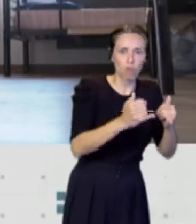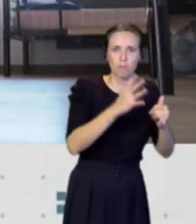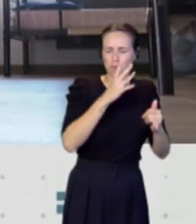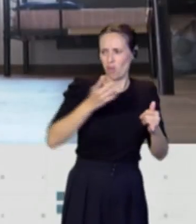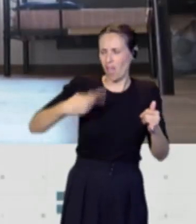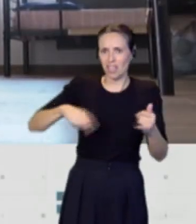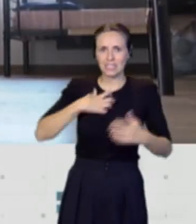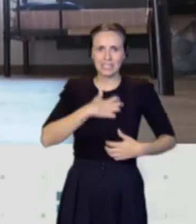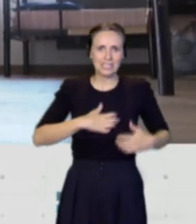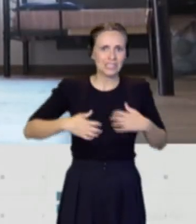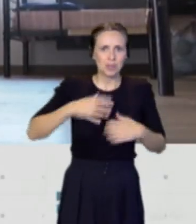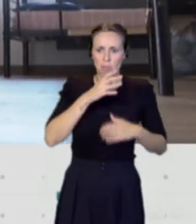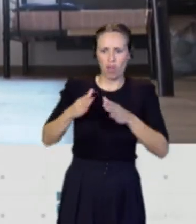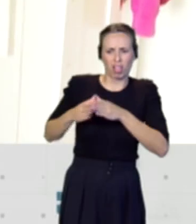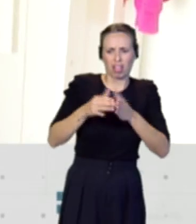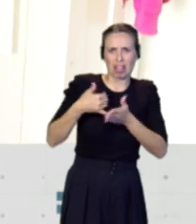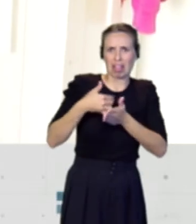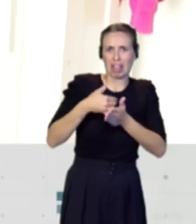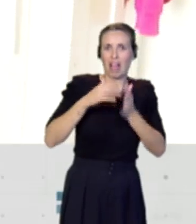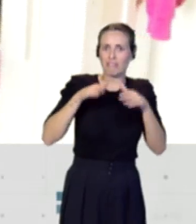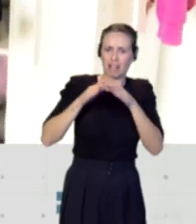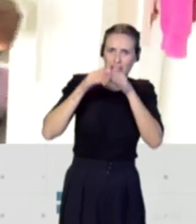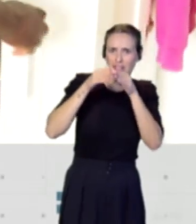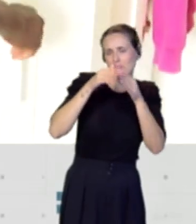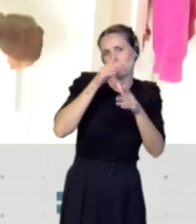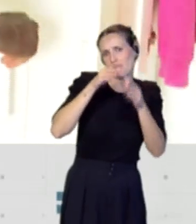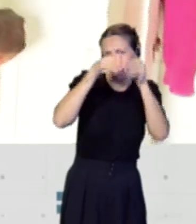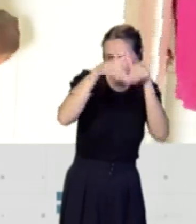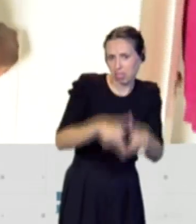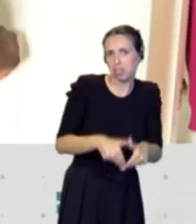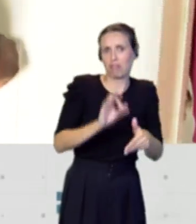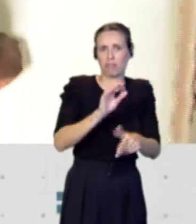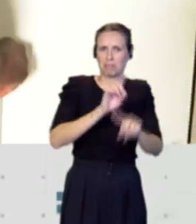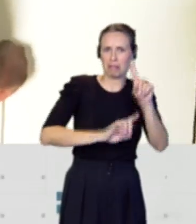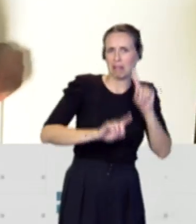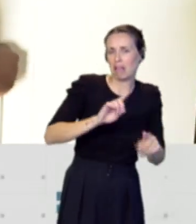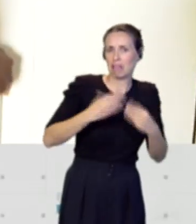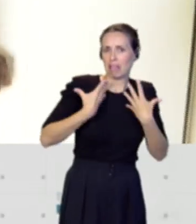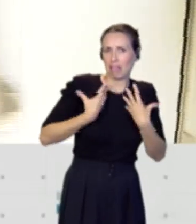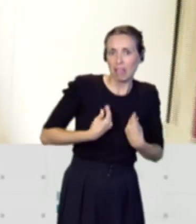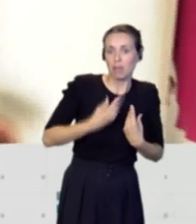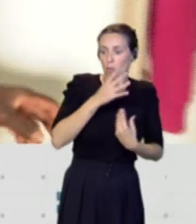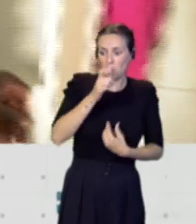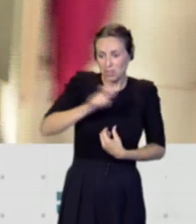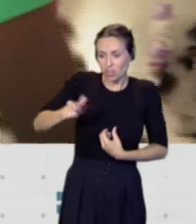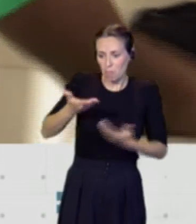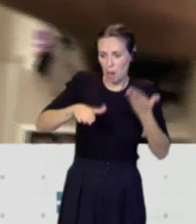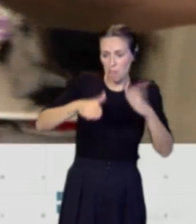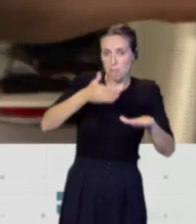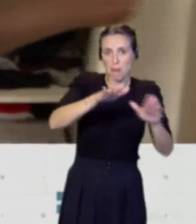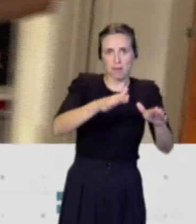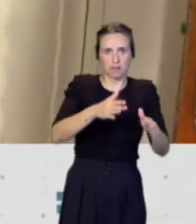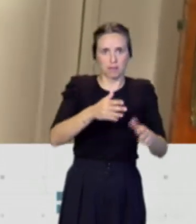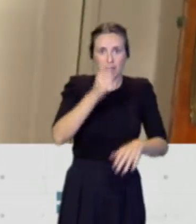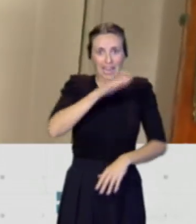desesperación, de esos cayucos que a menudo desembocan en tragedias, en naufragios catastróficos, donde tantas personas pierden la vida? Hay tantos